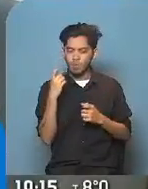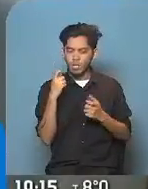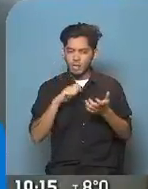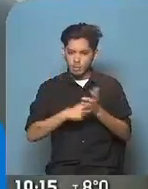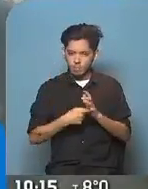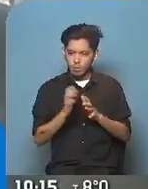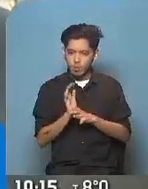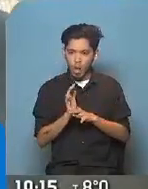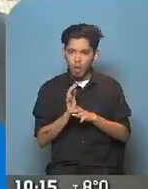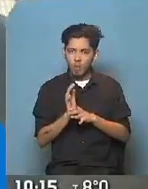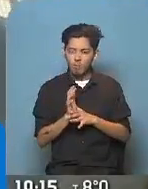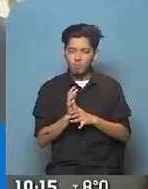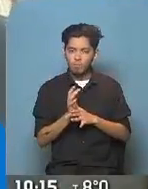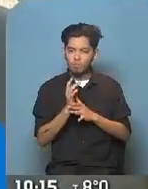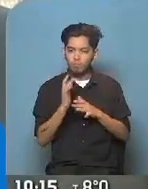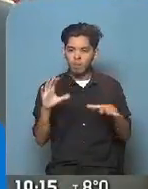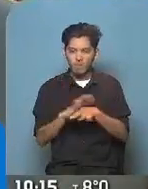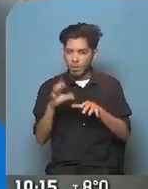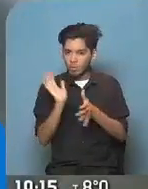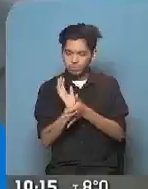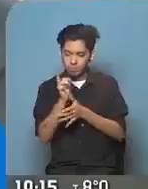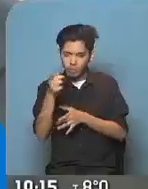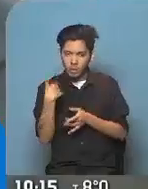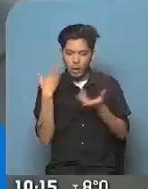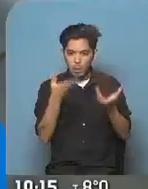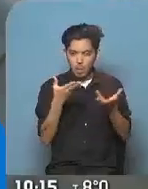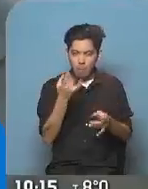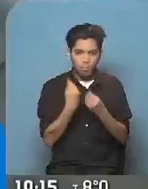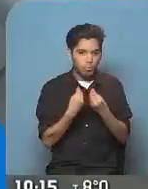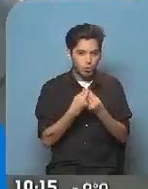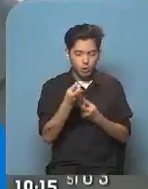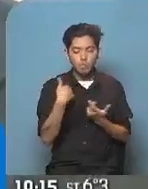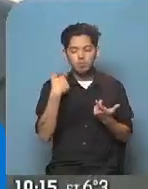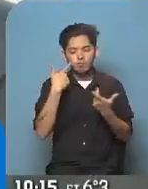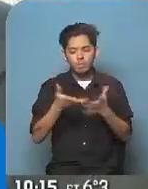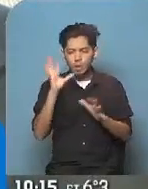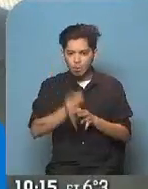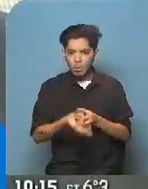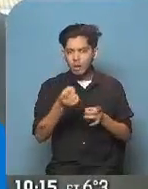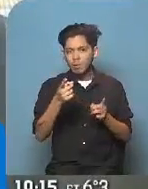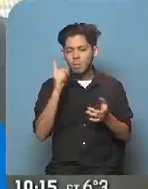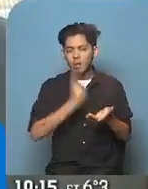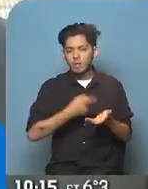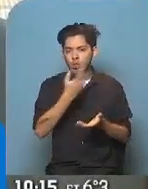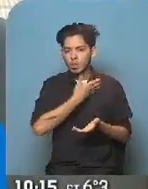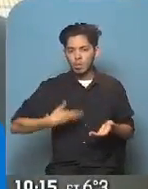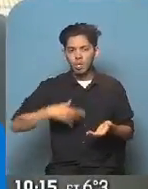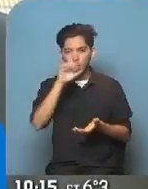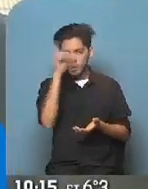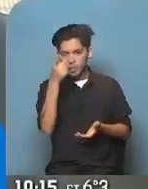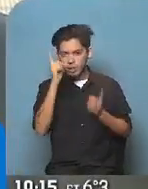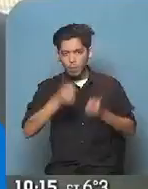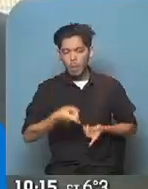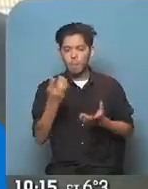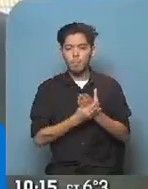mundo. Es un motivo de satisfacción para el país. En esto destacar la decisión del gobierno nacional y del